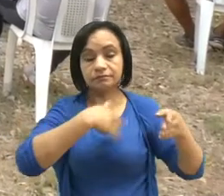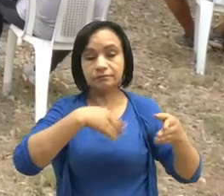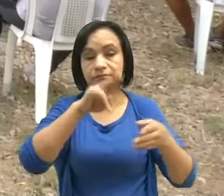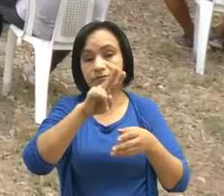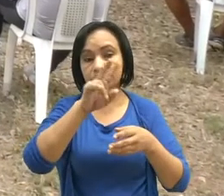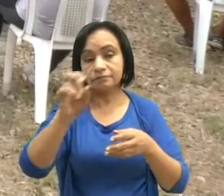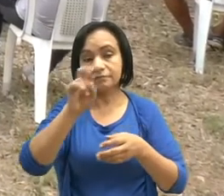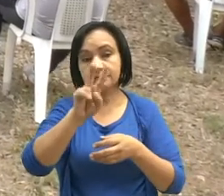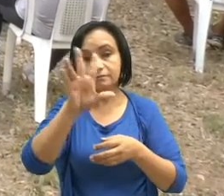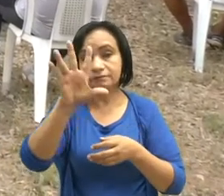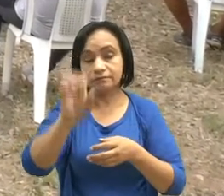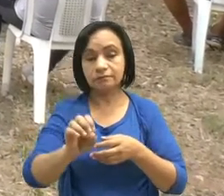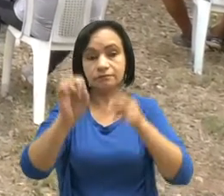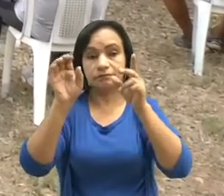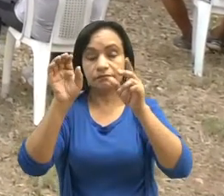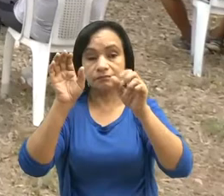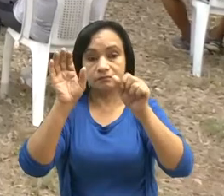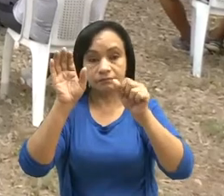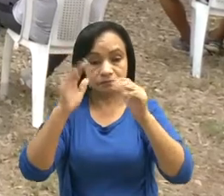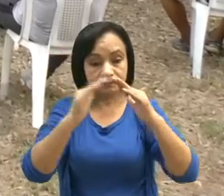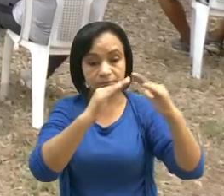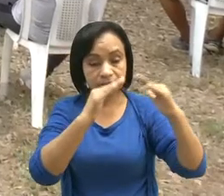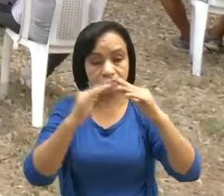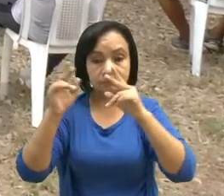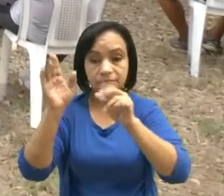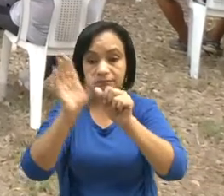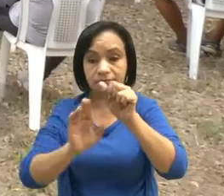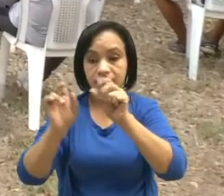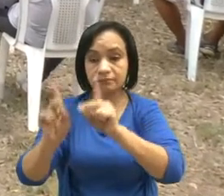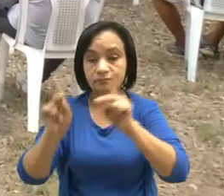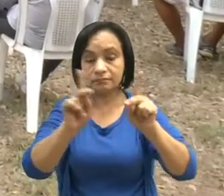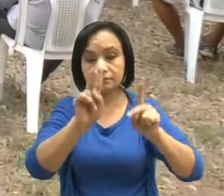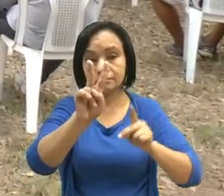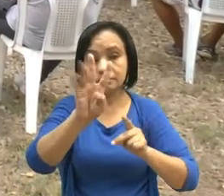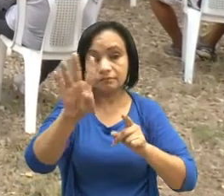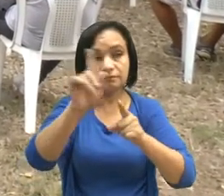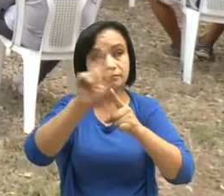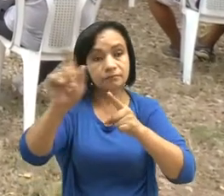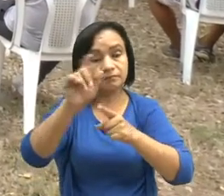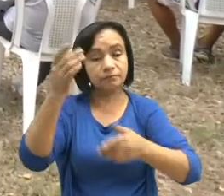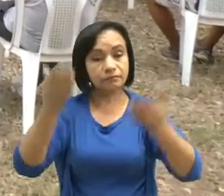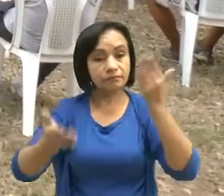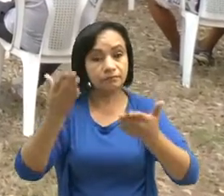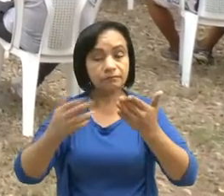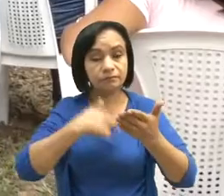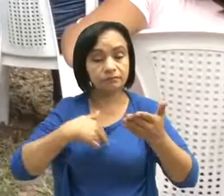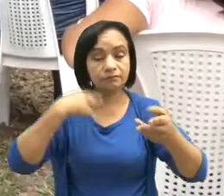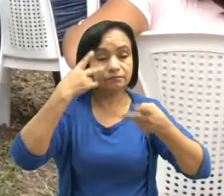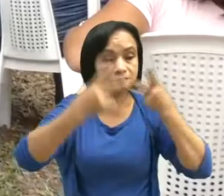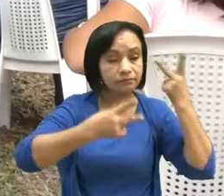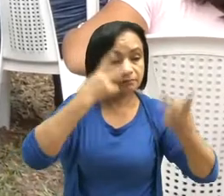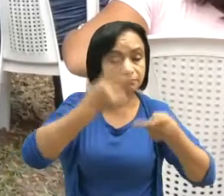200 y 250 casas por promotor, que durante la vida del proyecto, que son 24 meses posiblemente, van a estar